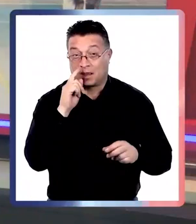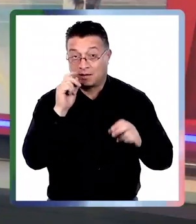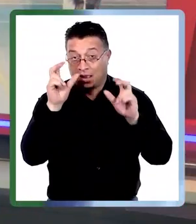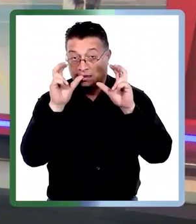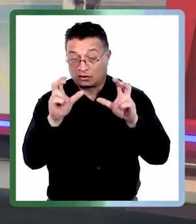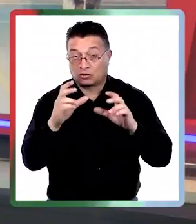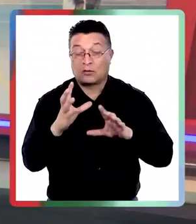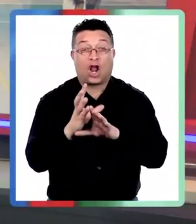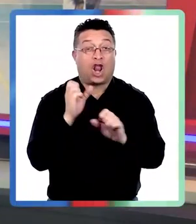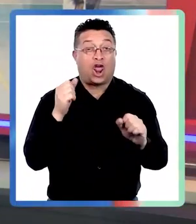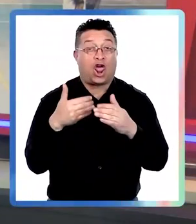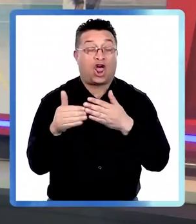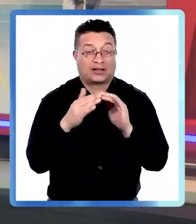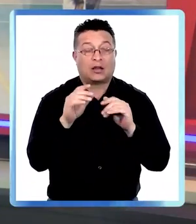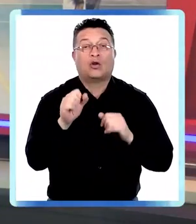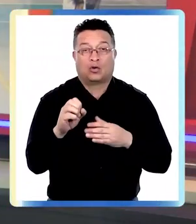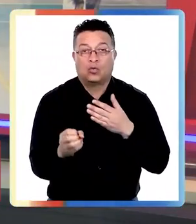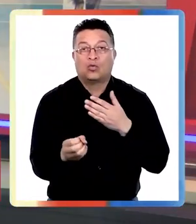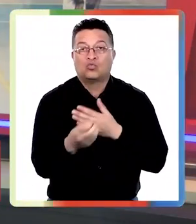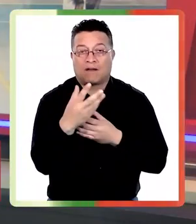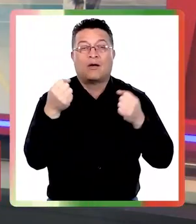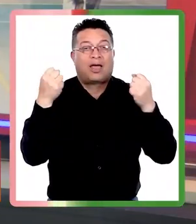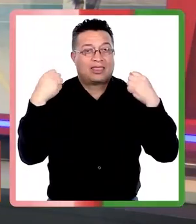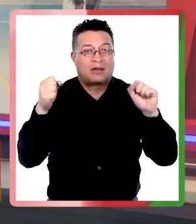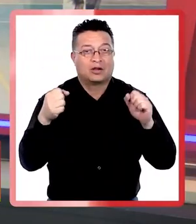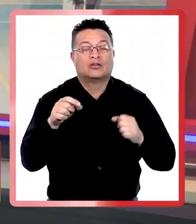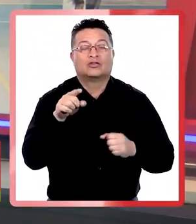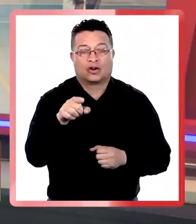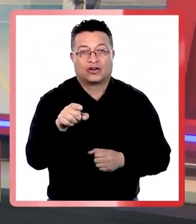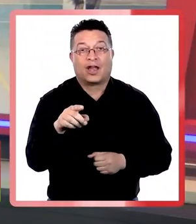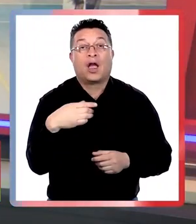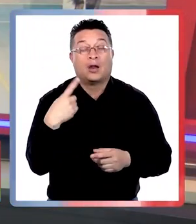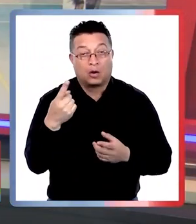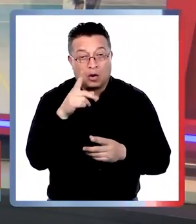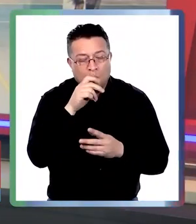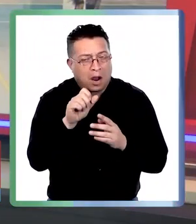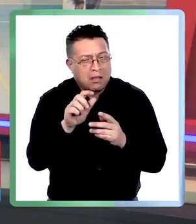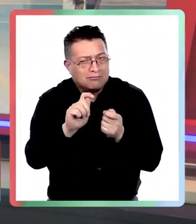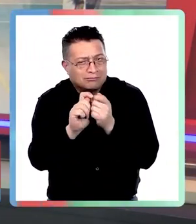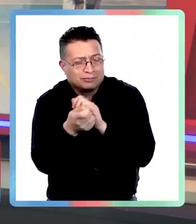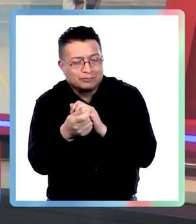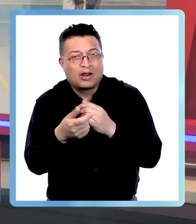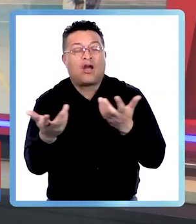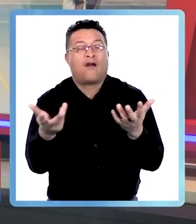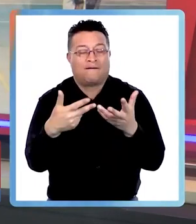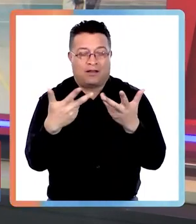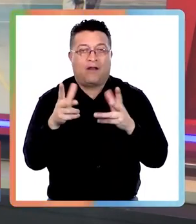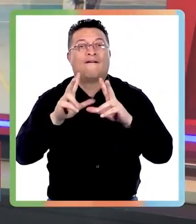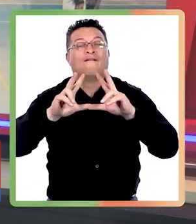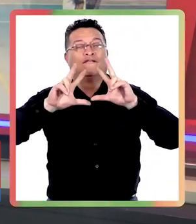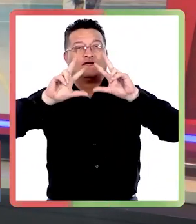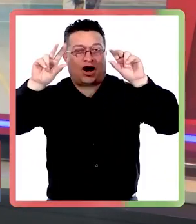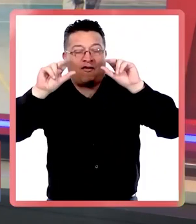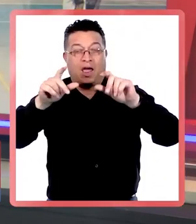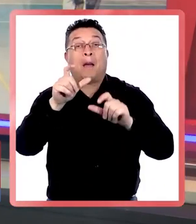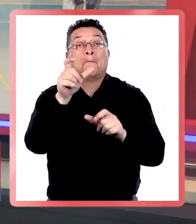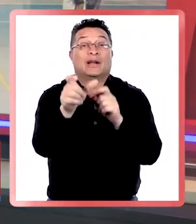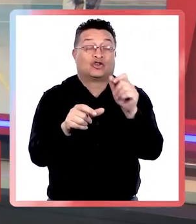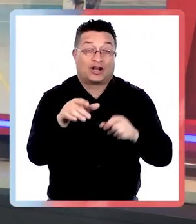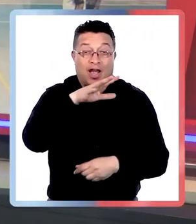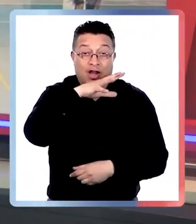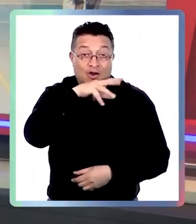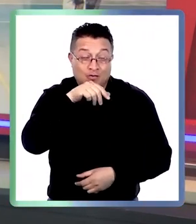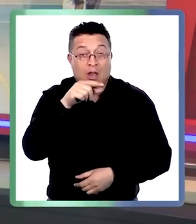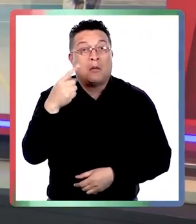Preste mucha atención a los Andes. Llegó una nueva opción deportiva, el Newcom, una variante adaptada del voleibol dirigida a personas